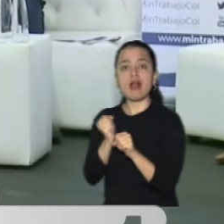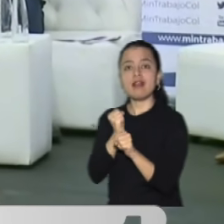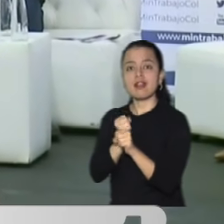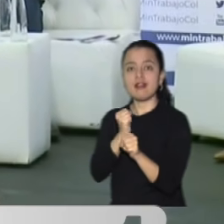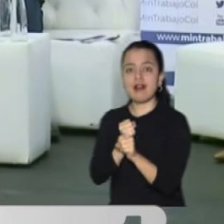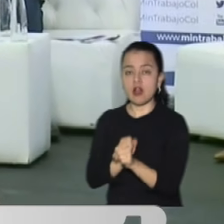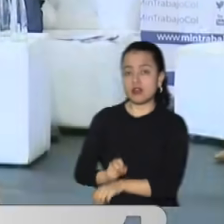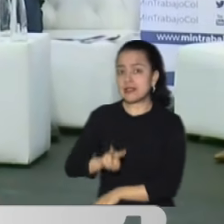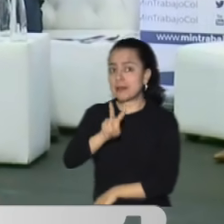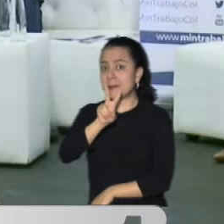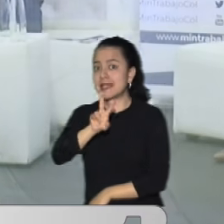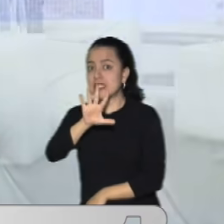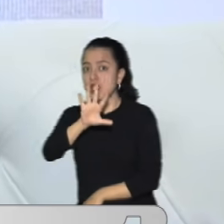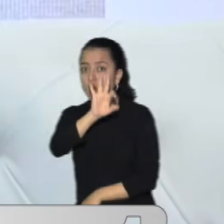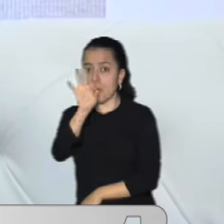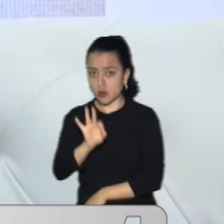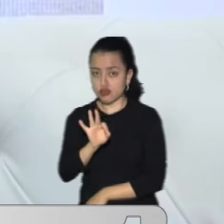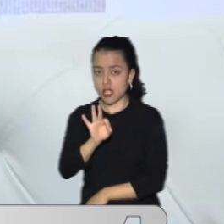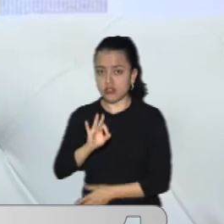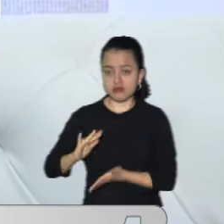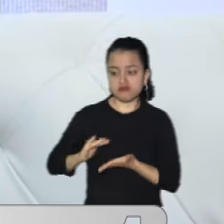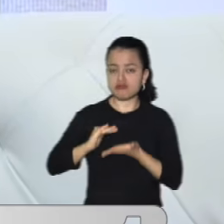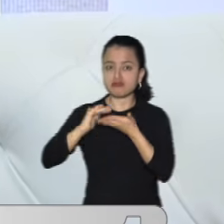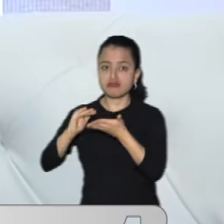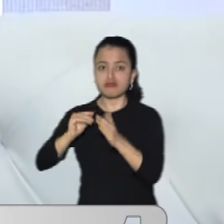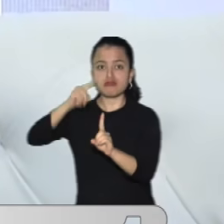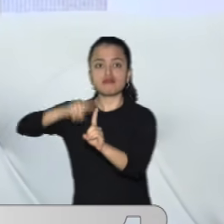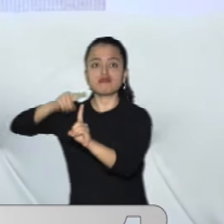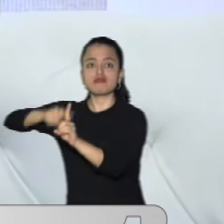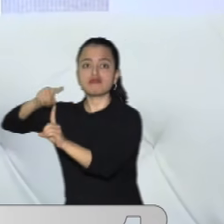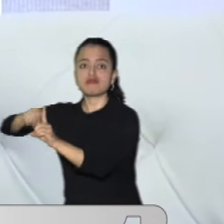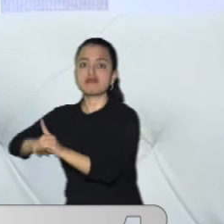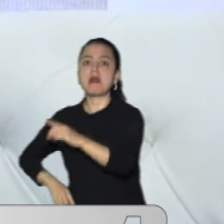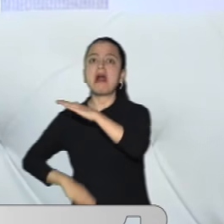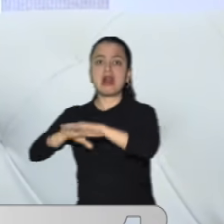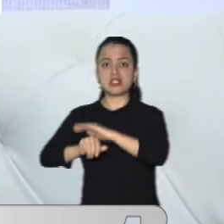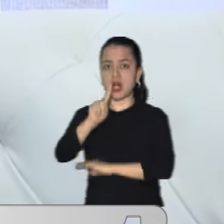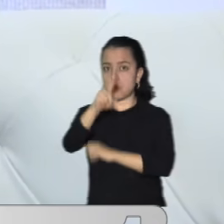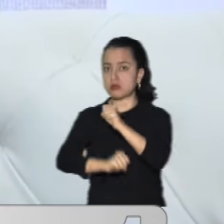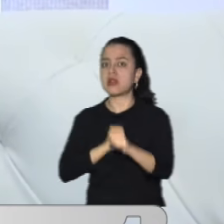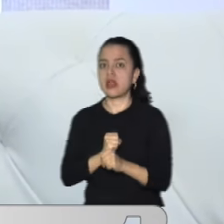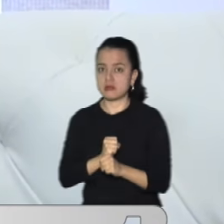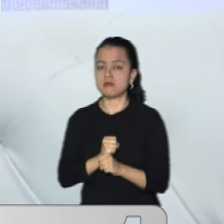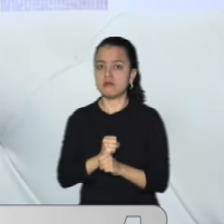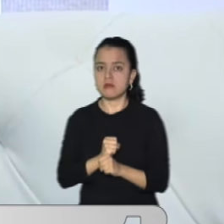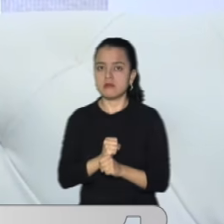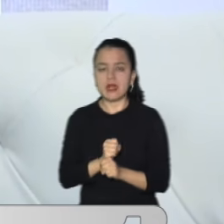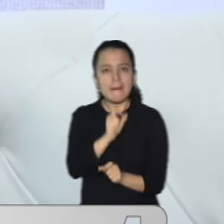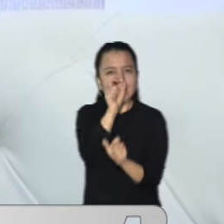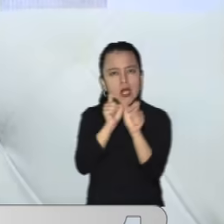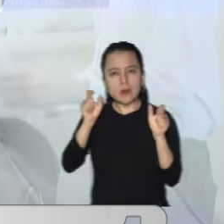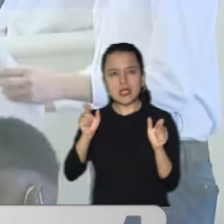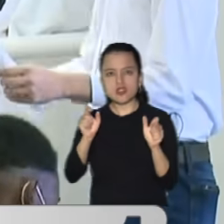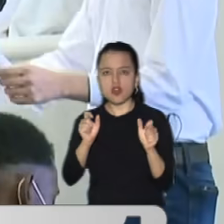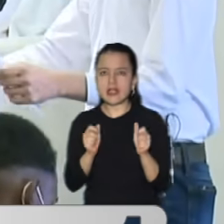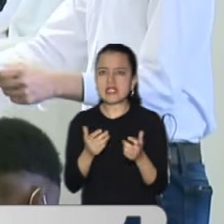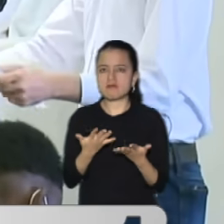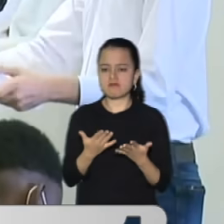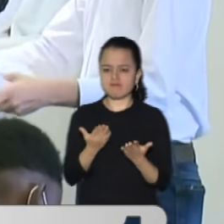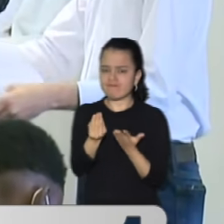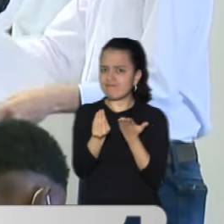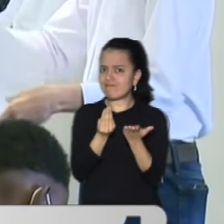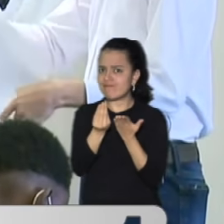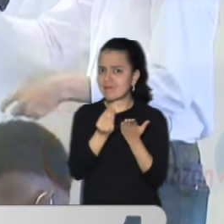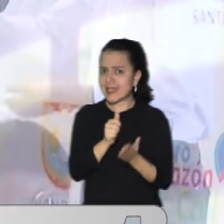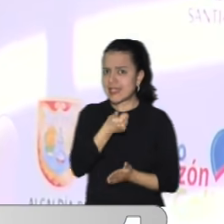25%, será otorgado de forma mensual hasta por 12 meses. Los beneficiados deben tener entre 18 y